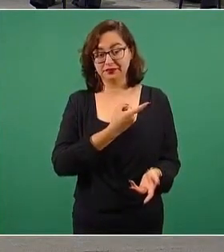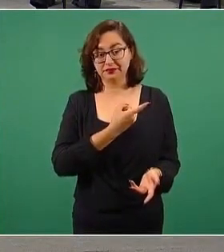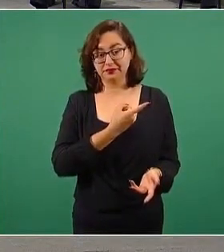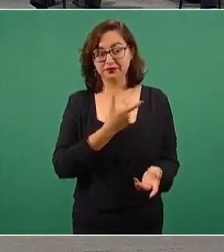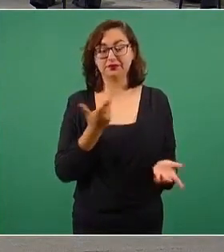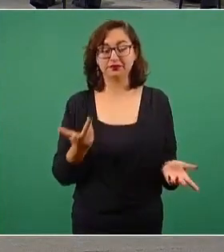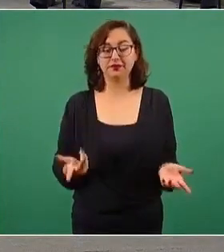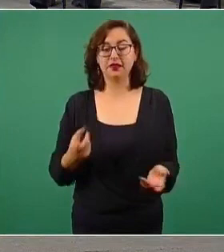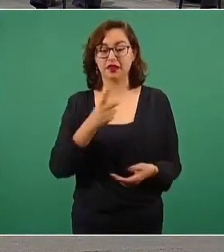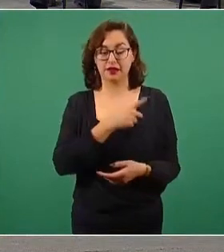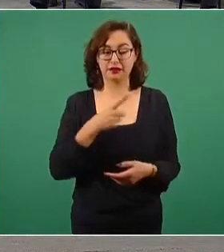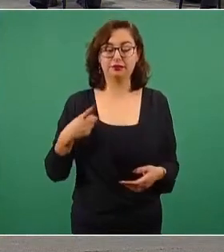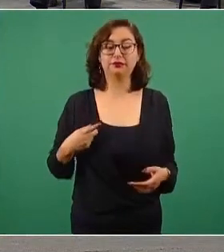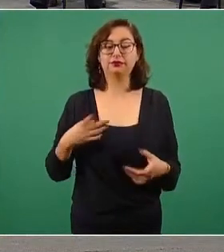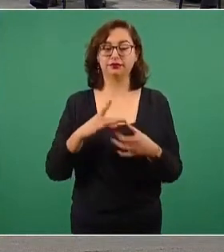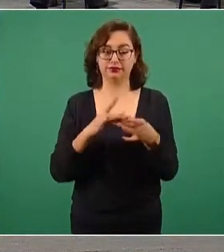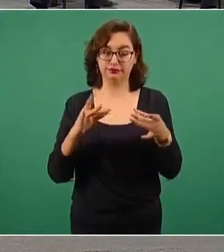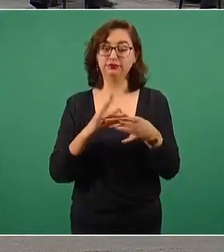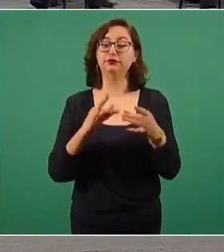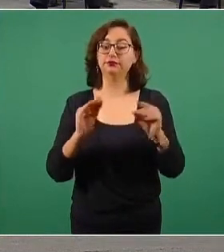tendríamos que aclarar